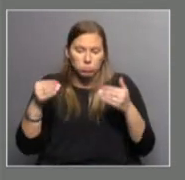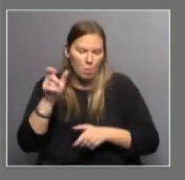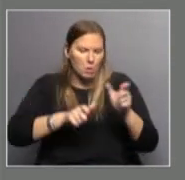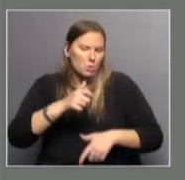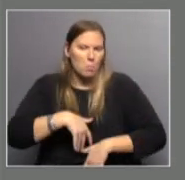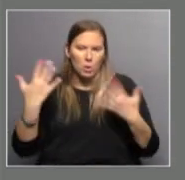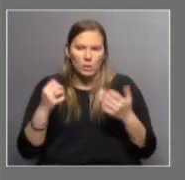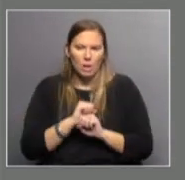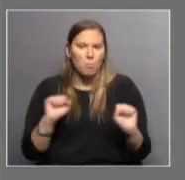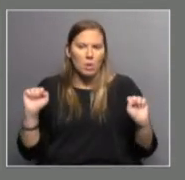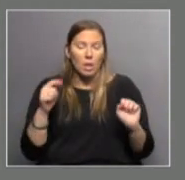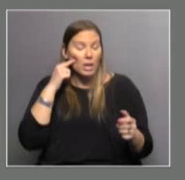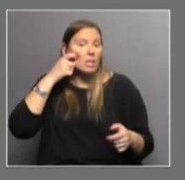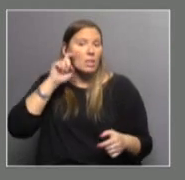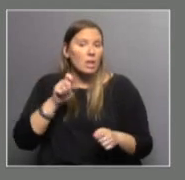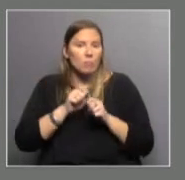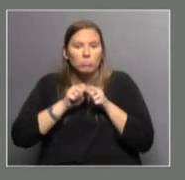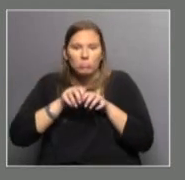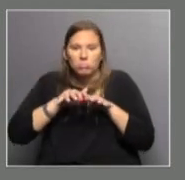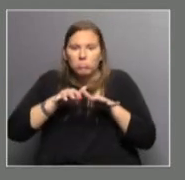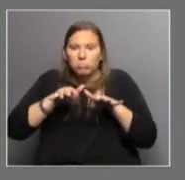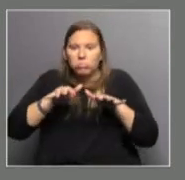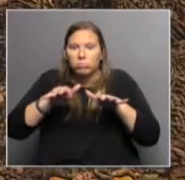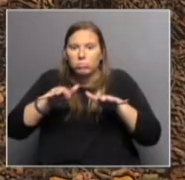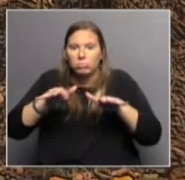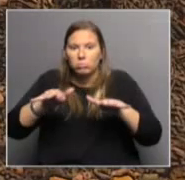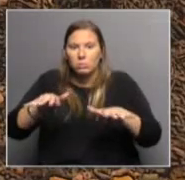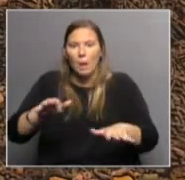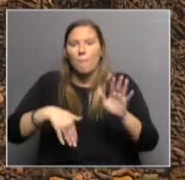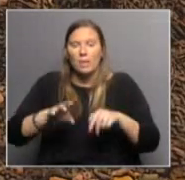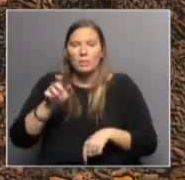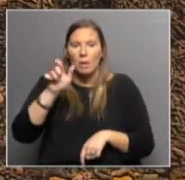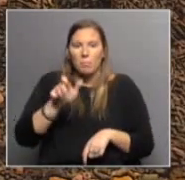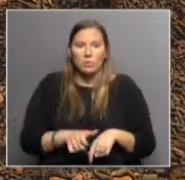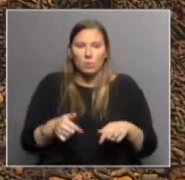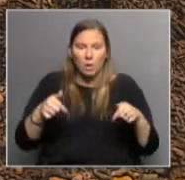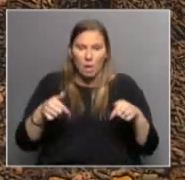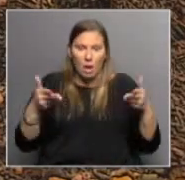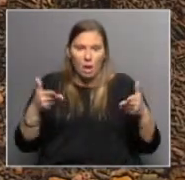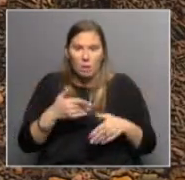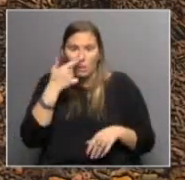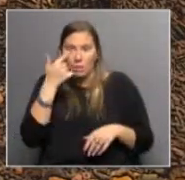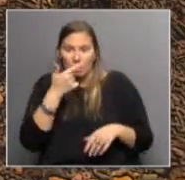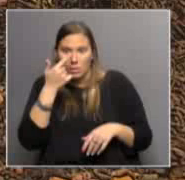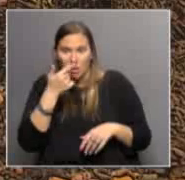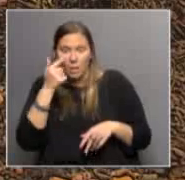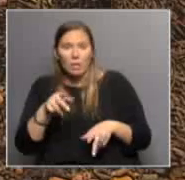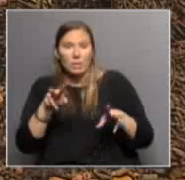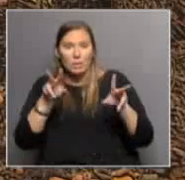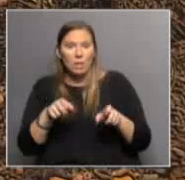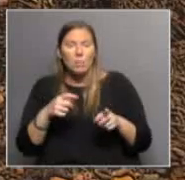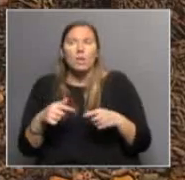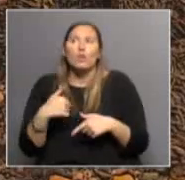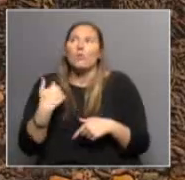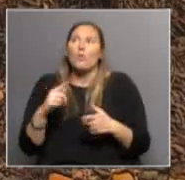todas. Nuestra idea es llegar a más hogares y sobre todo a personas que hoy están muy interesadas en el tema y que no tienen un